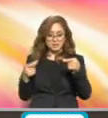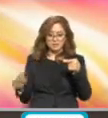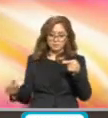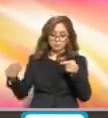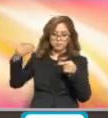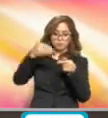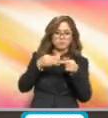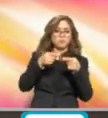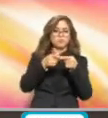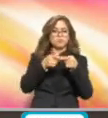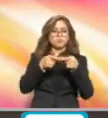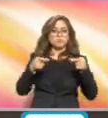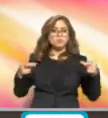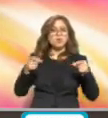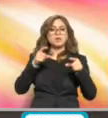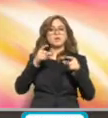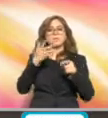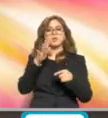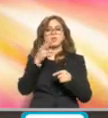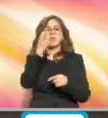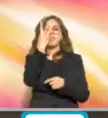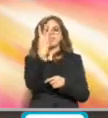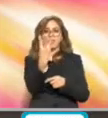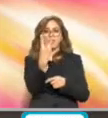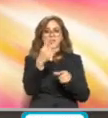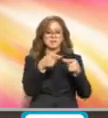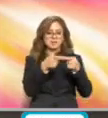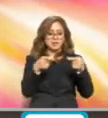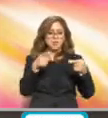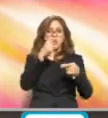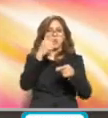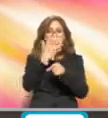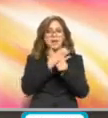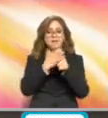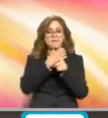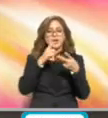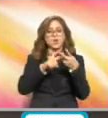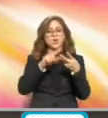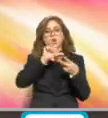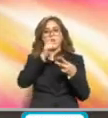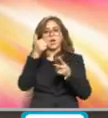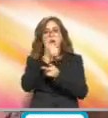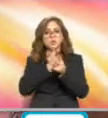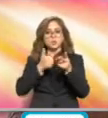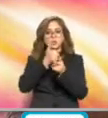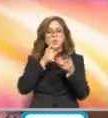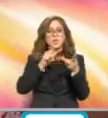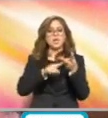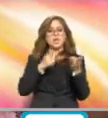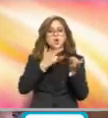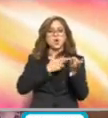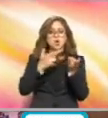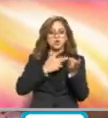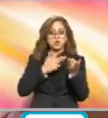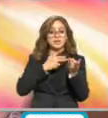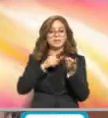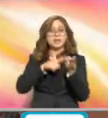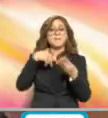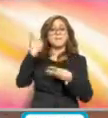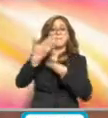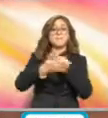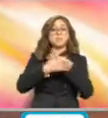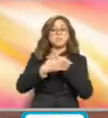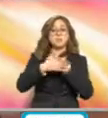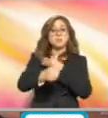paletas. Son 3 paletas, una viene en cafés, otra viene en azules, Sí. viene esta en rosas y viene una, pero para